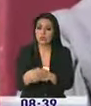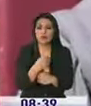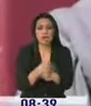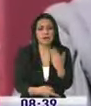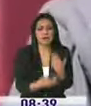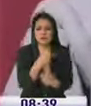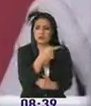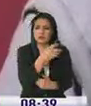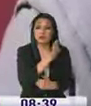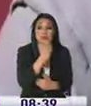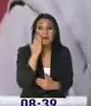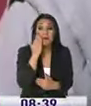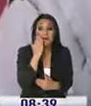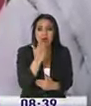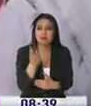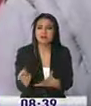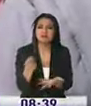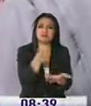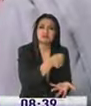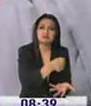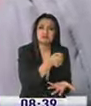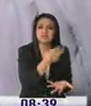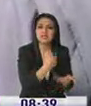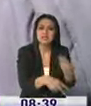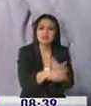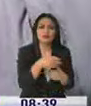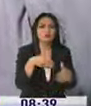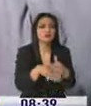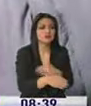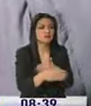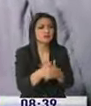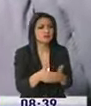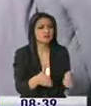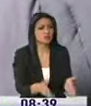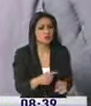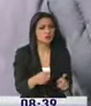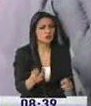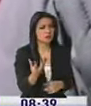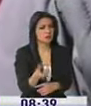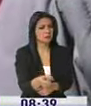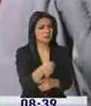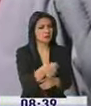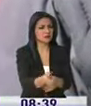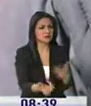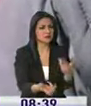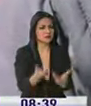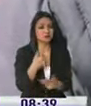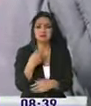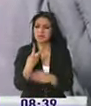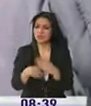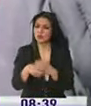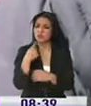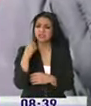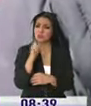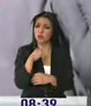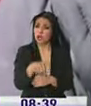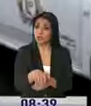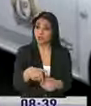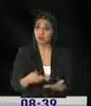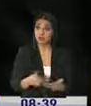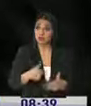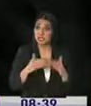donde usted. Era de llevar unas papas a mi hijo, yo entré al cuarto, le digo, no, pero las papas están ahí. Y mi hijo dice, no mami, acá no ha